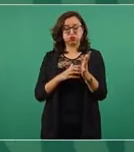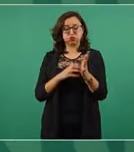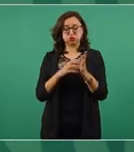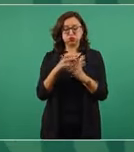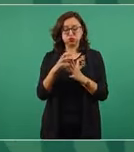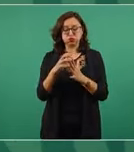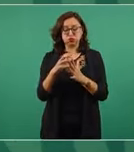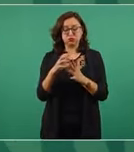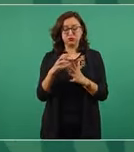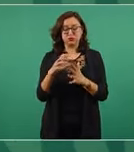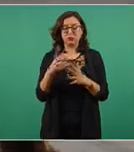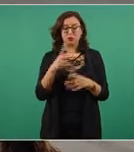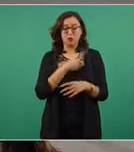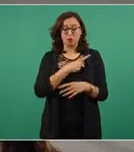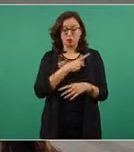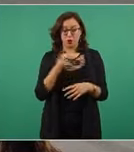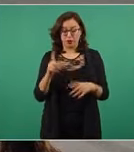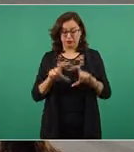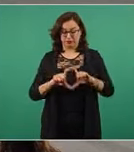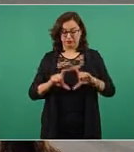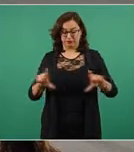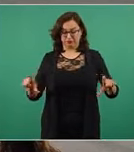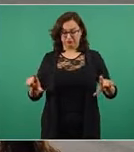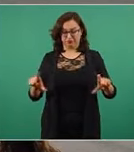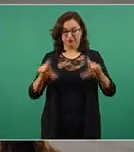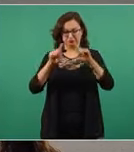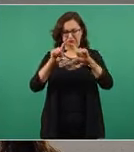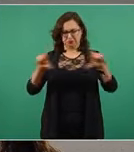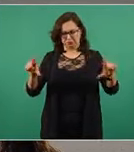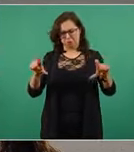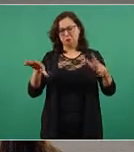luego está la clase media y luego en la punta,